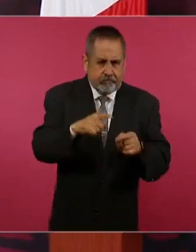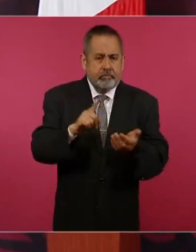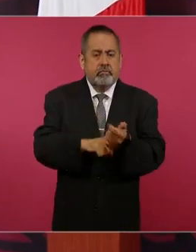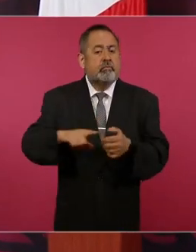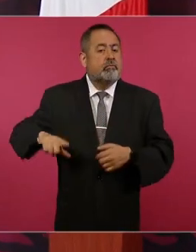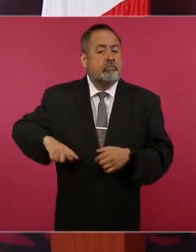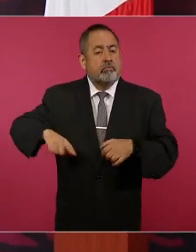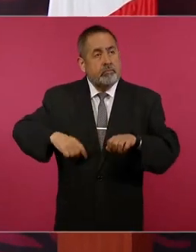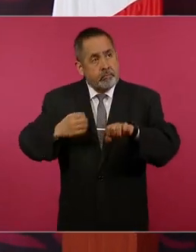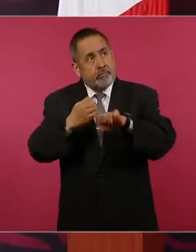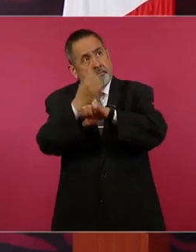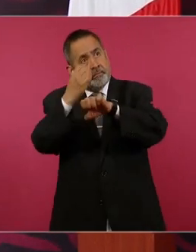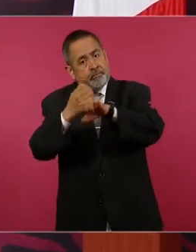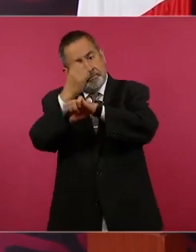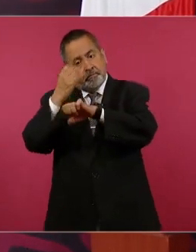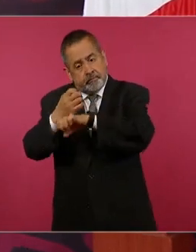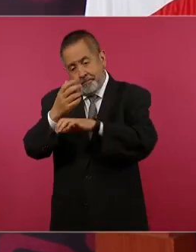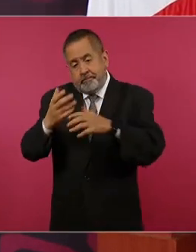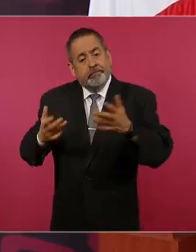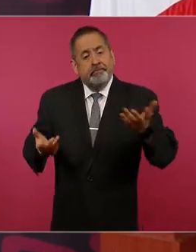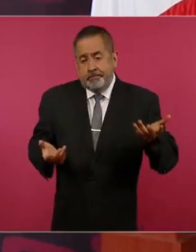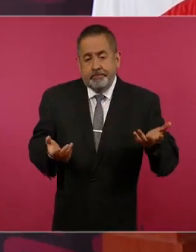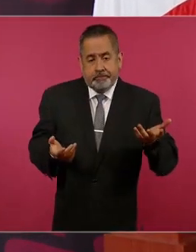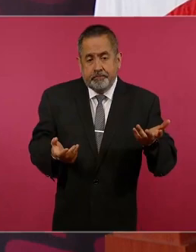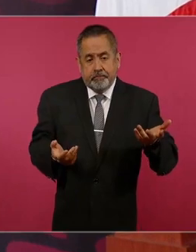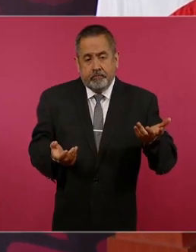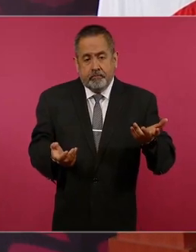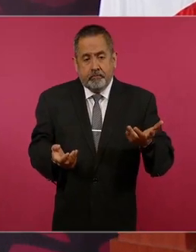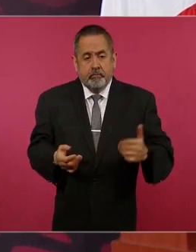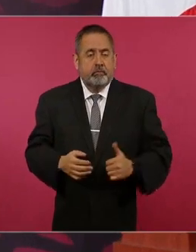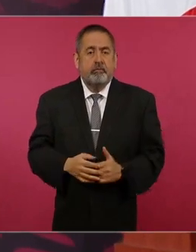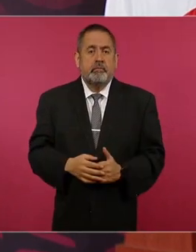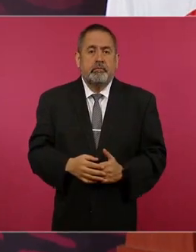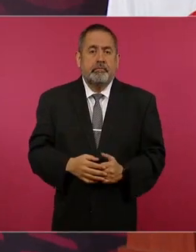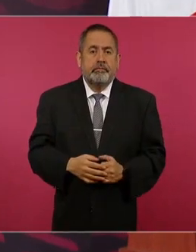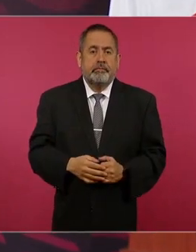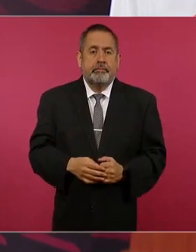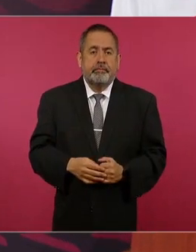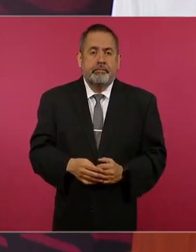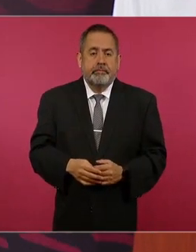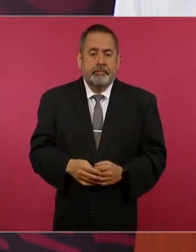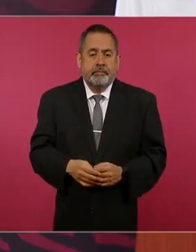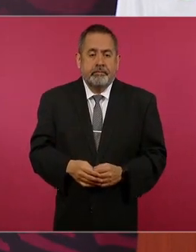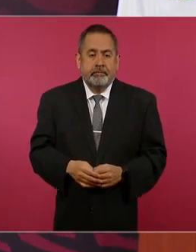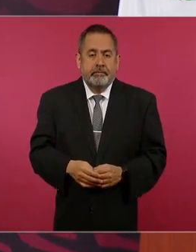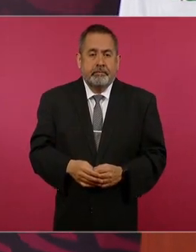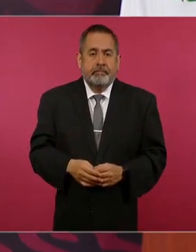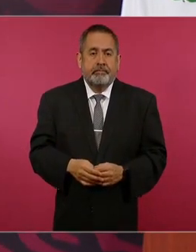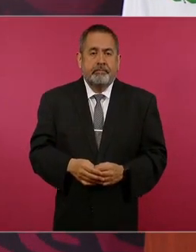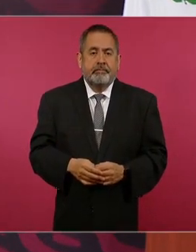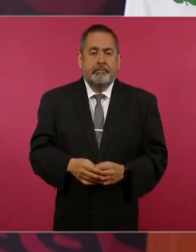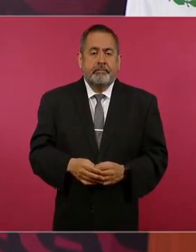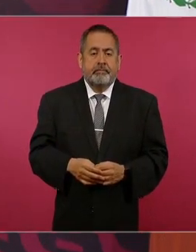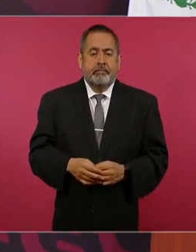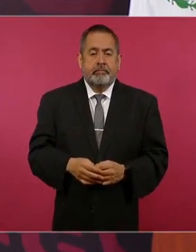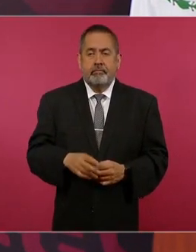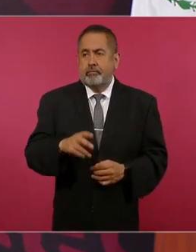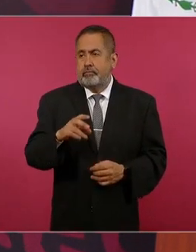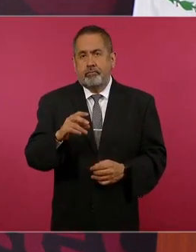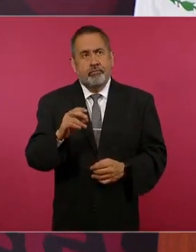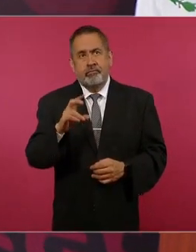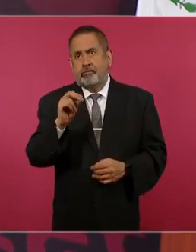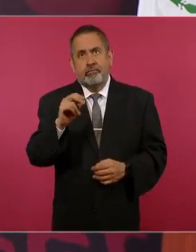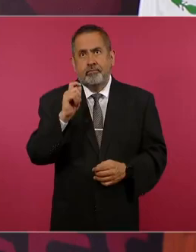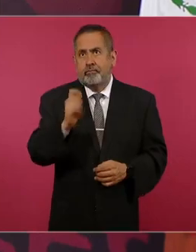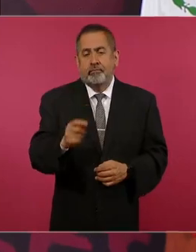gobiernos estatales, o sea, no es necesariamente